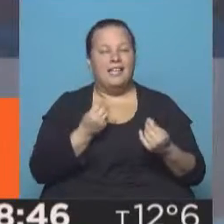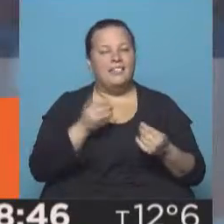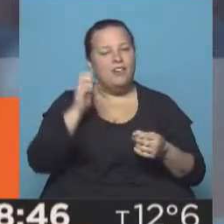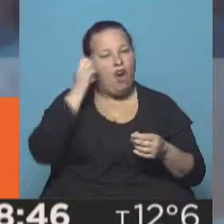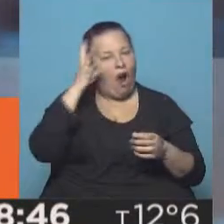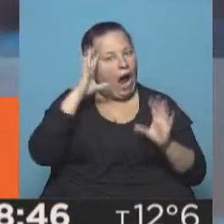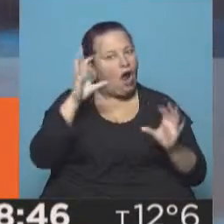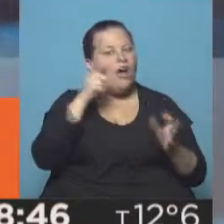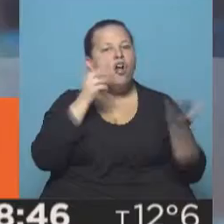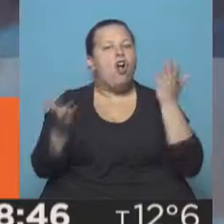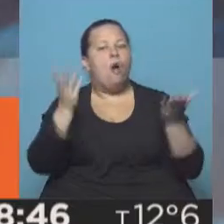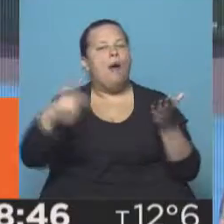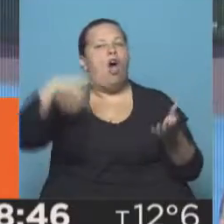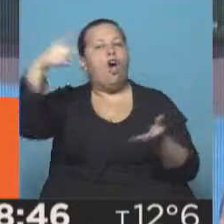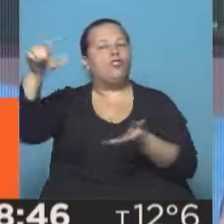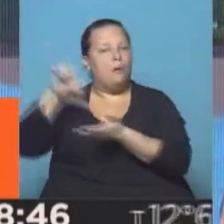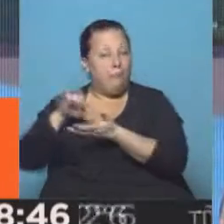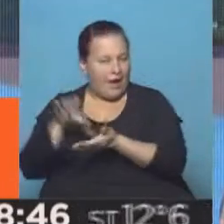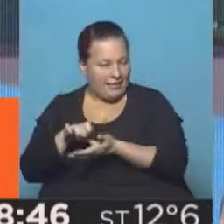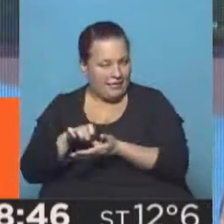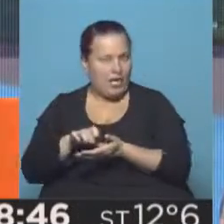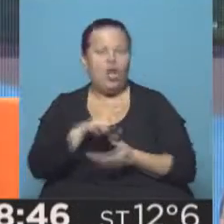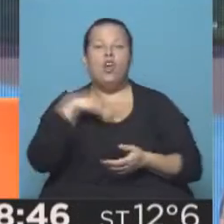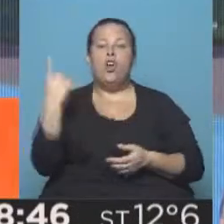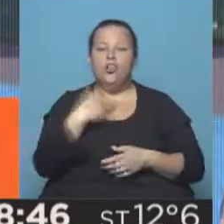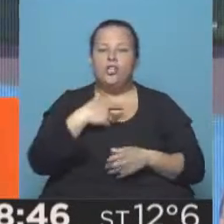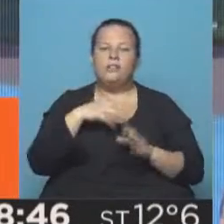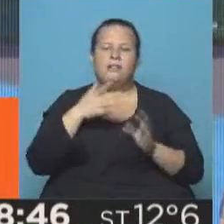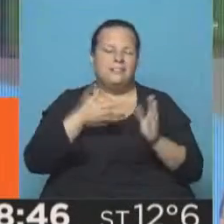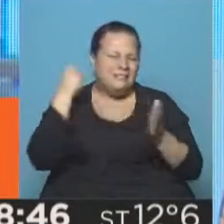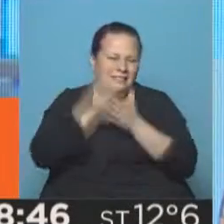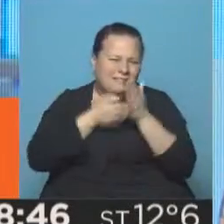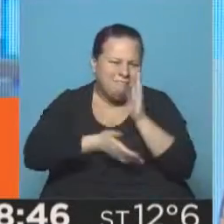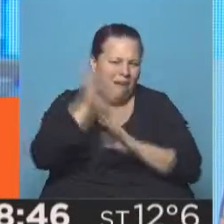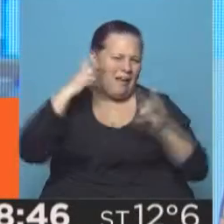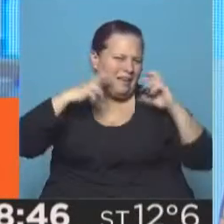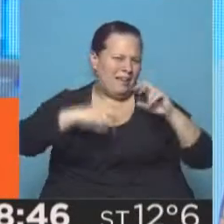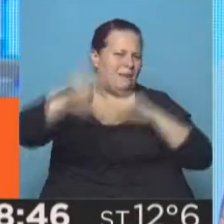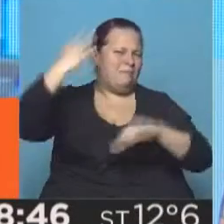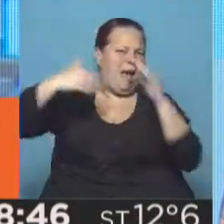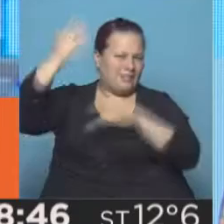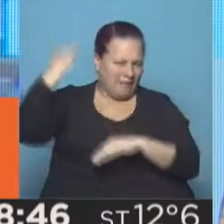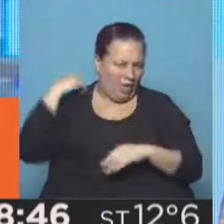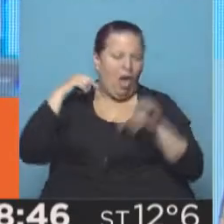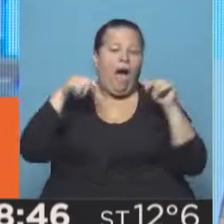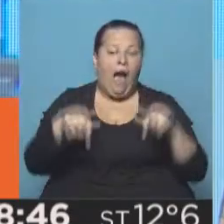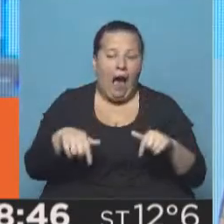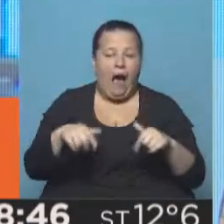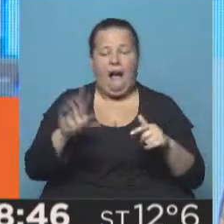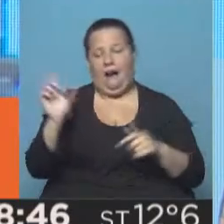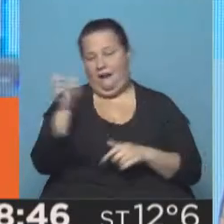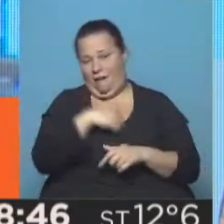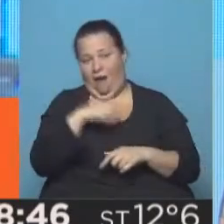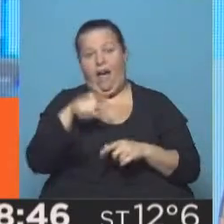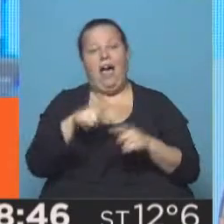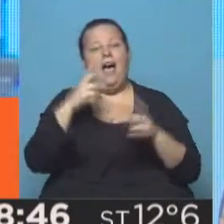olvidar cuando comparamos con otros países. Nosotros fuimos más lejos que nadie en la revisión del pasado. Ahora, paradójicamente,